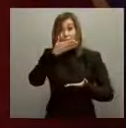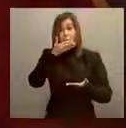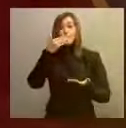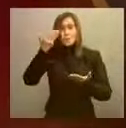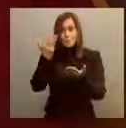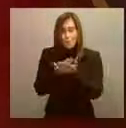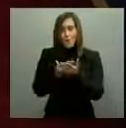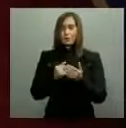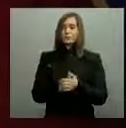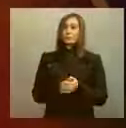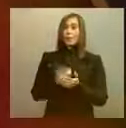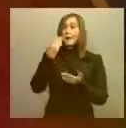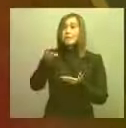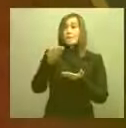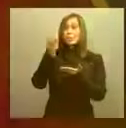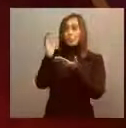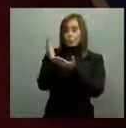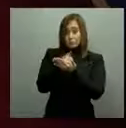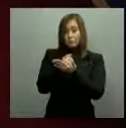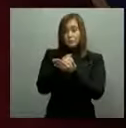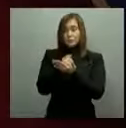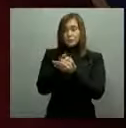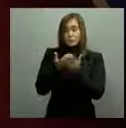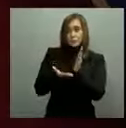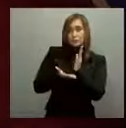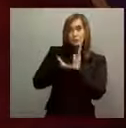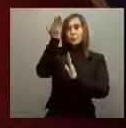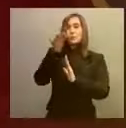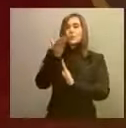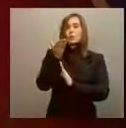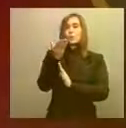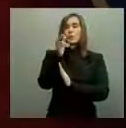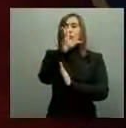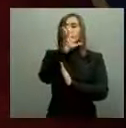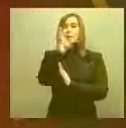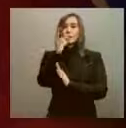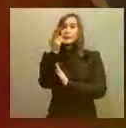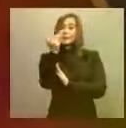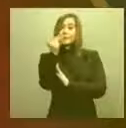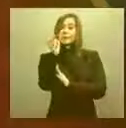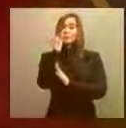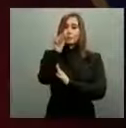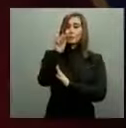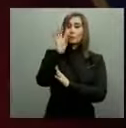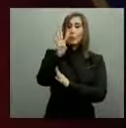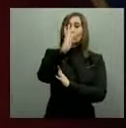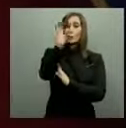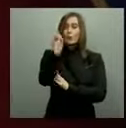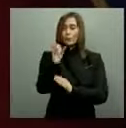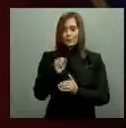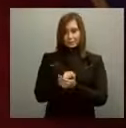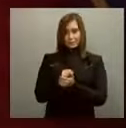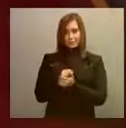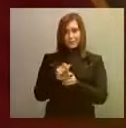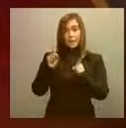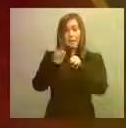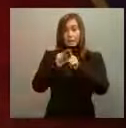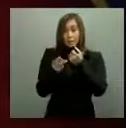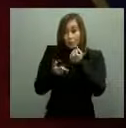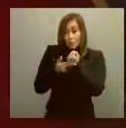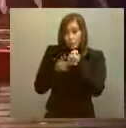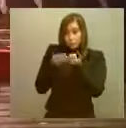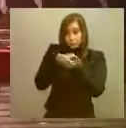Producto Interno Bruto está creciendo a un acelerado ritmo del 13.4%. Hemos duplicado las reservas